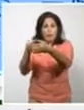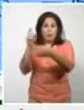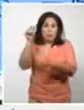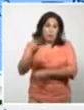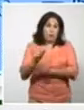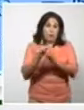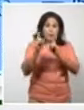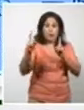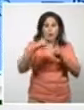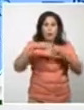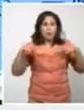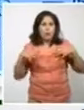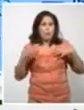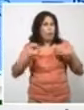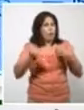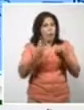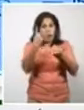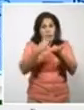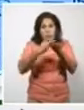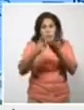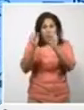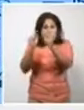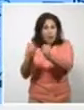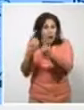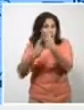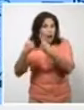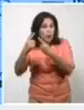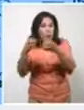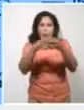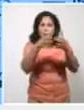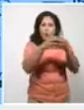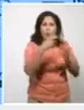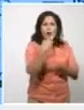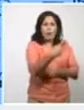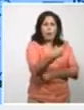turismo? ¿Se mantendrían activados los grupos de respuesta rápida?